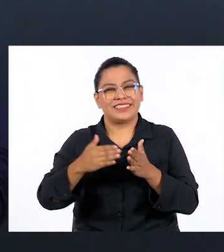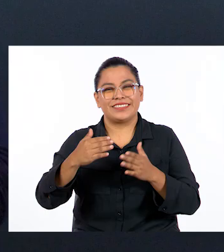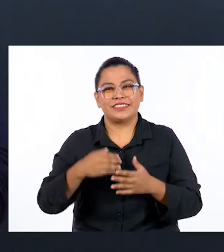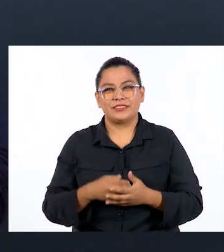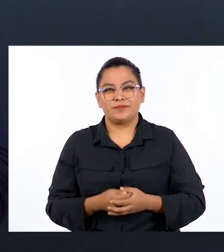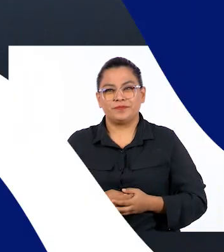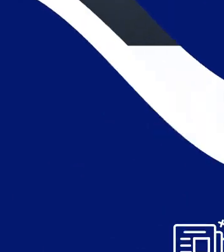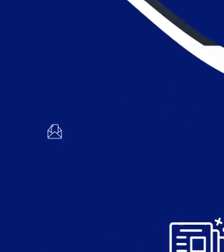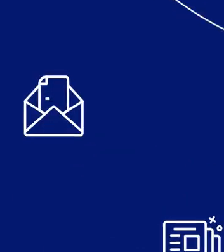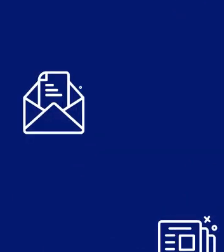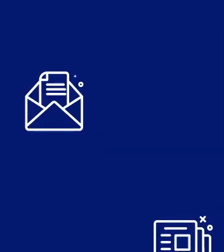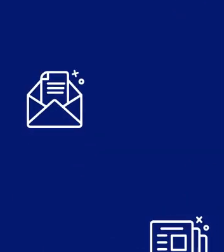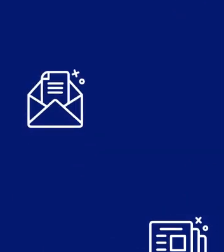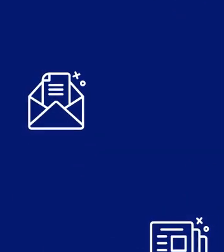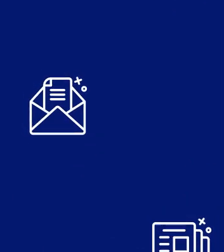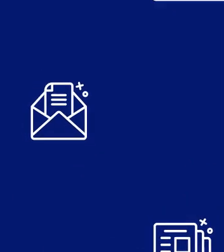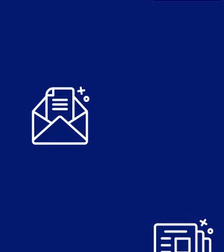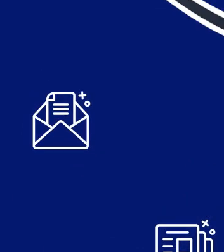comenzamos.